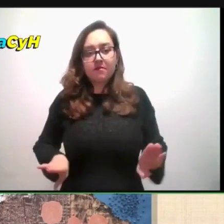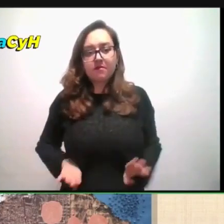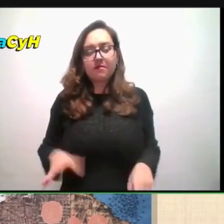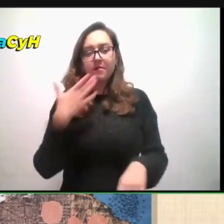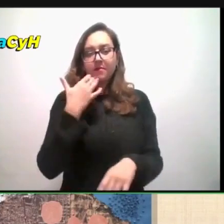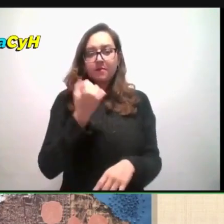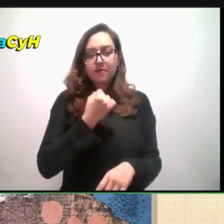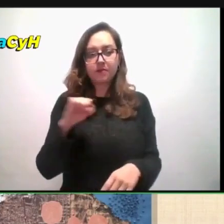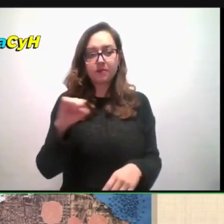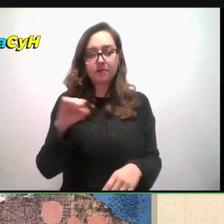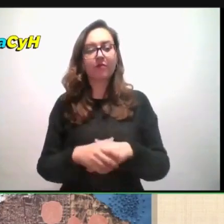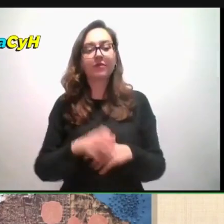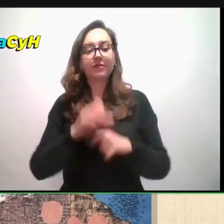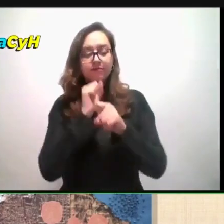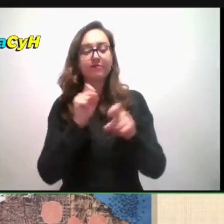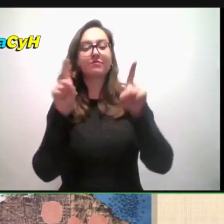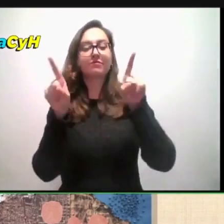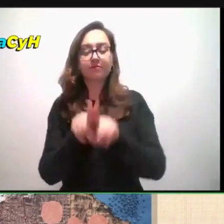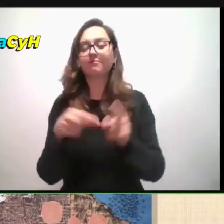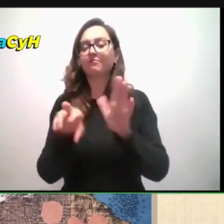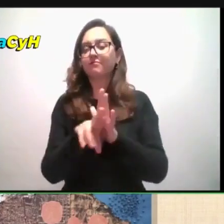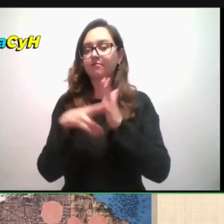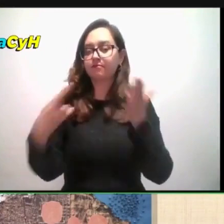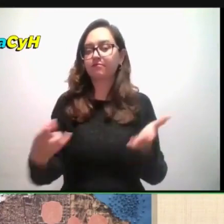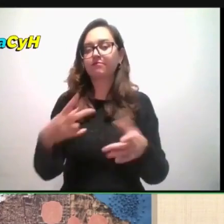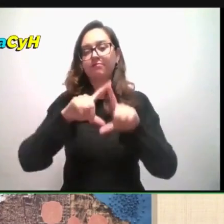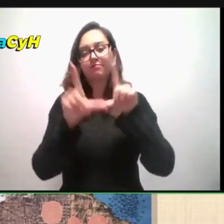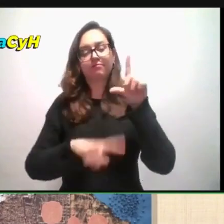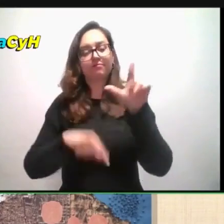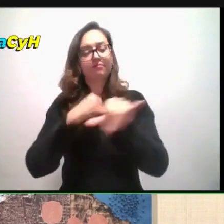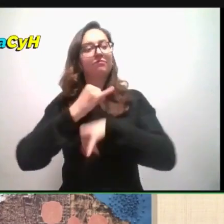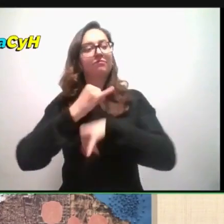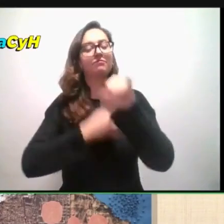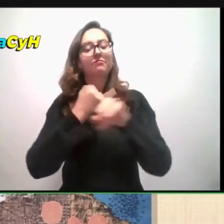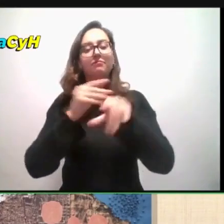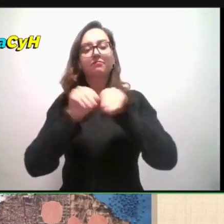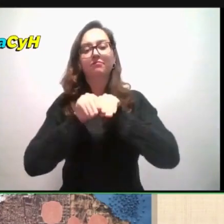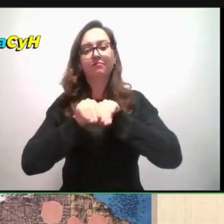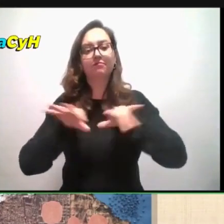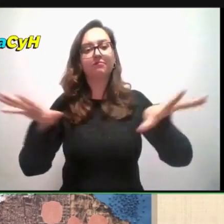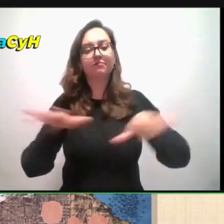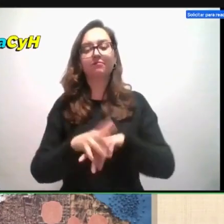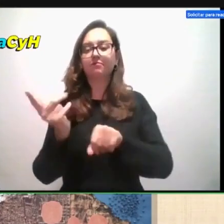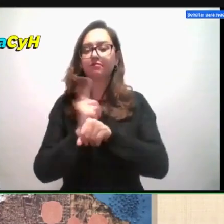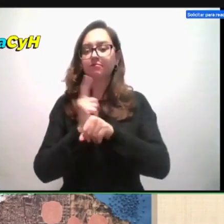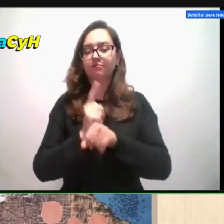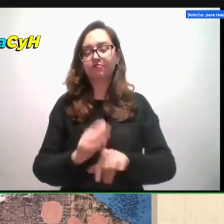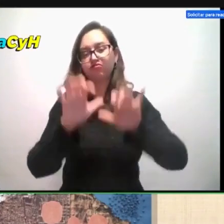Y además cuenta con publicaciones en revistas nacionales e internacionales y ha dirigido tesis a nivel licenciatura y